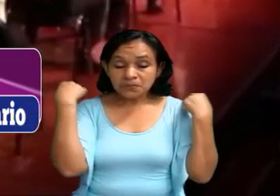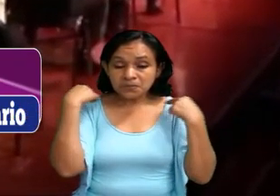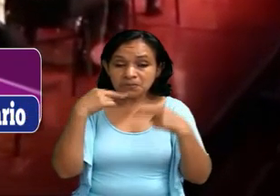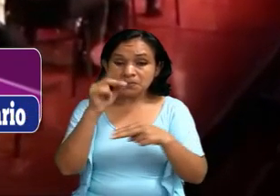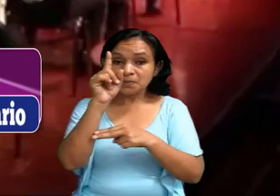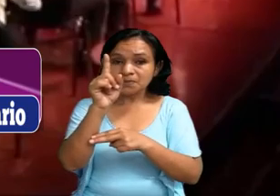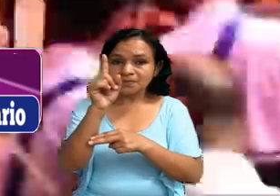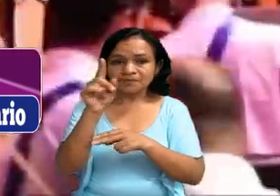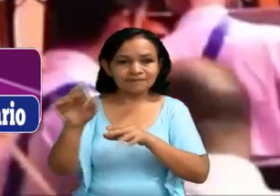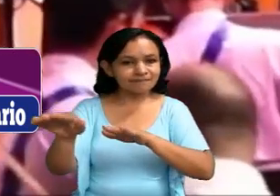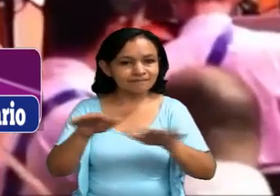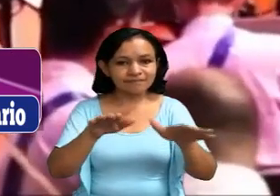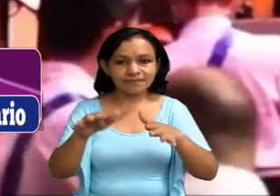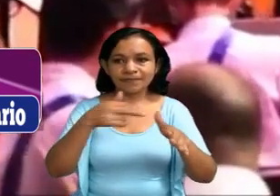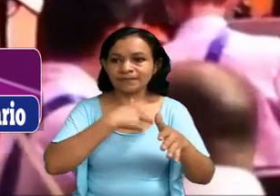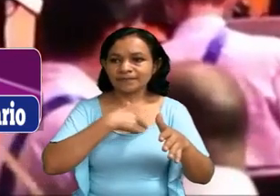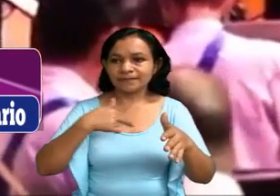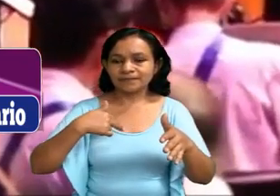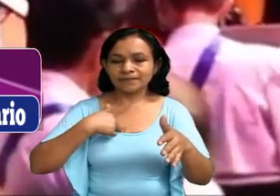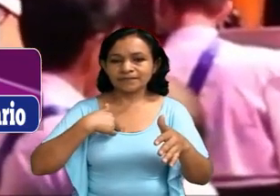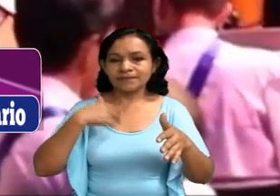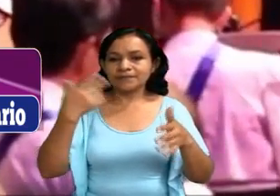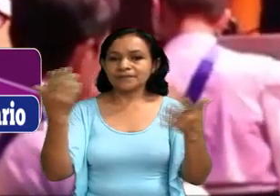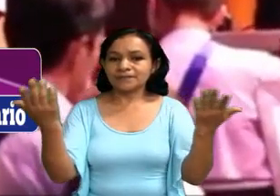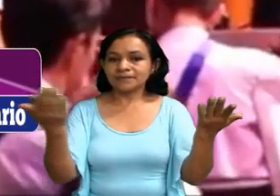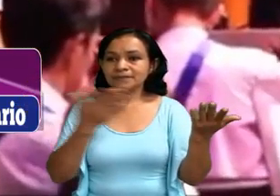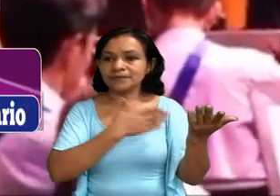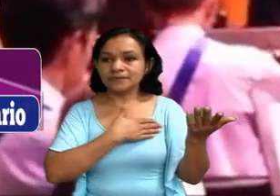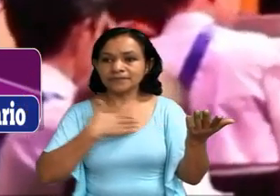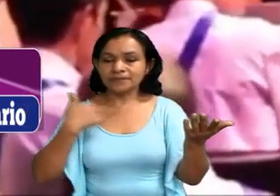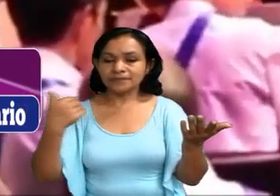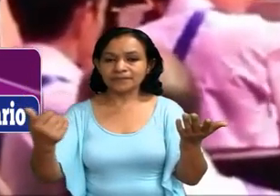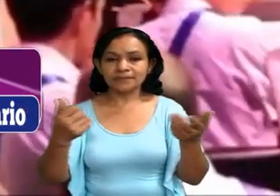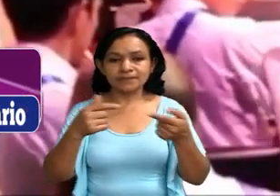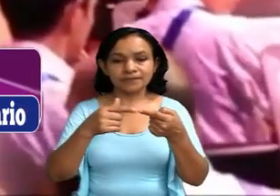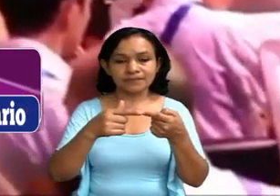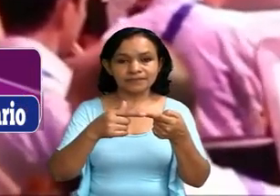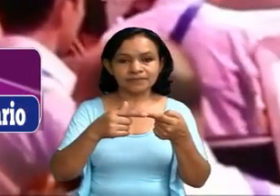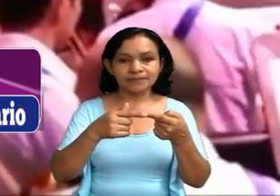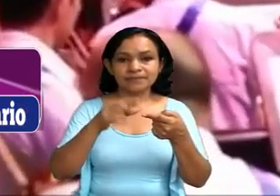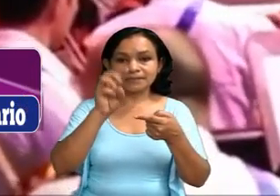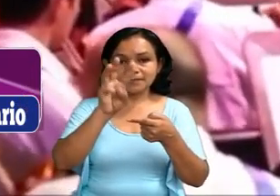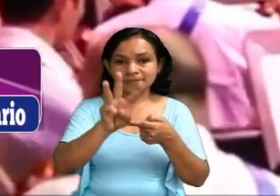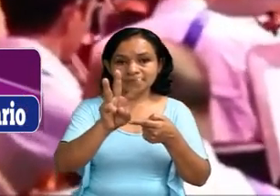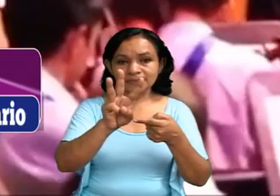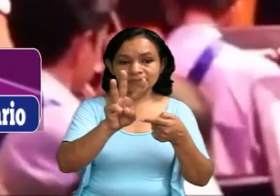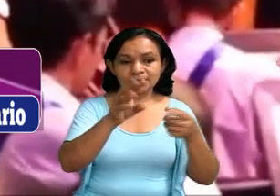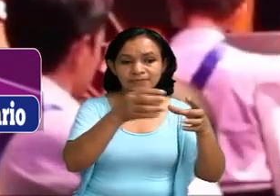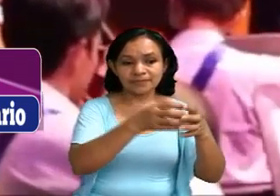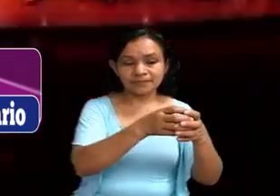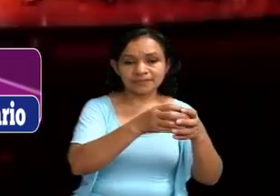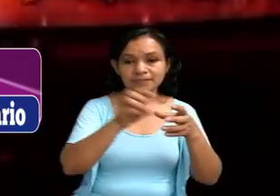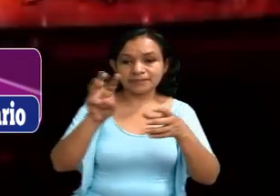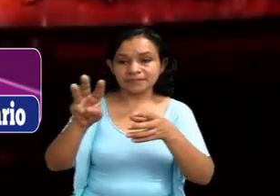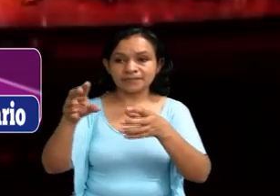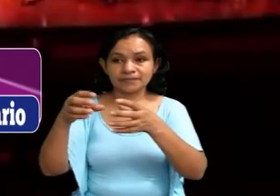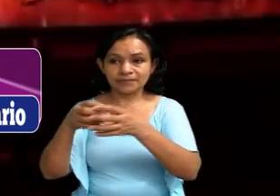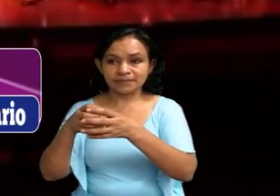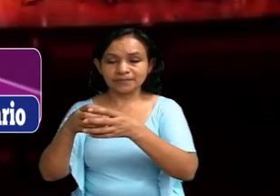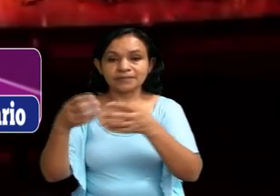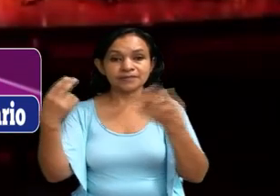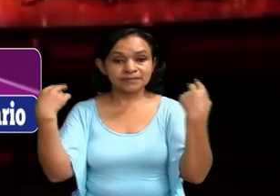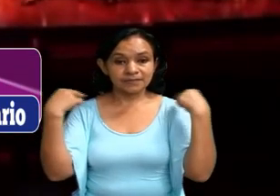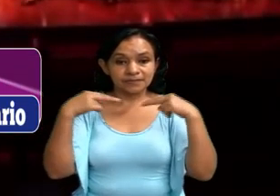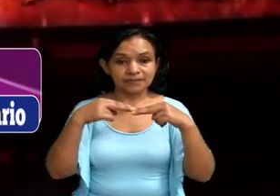niño. Entonces ahora vamos a concentrar esos instrumentos mejor en 3 municipios, de 3 por municipio vamos a tener más alumnos, pero el instructor va a